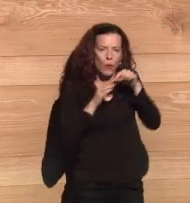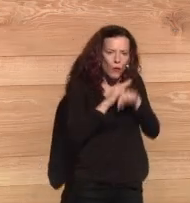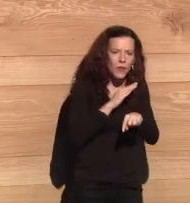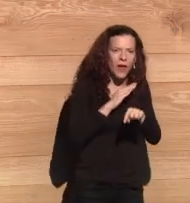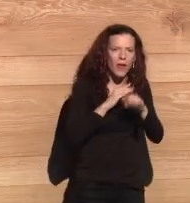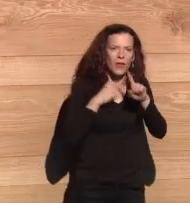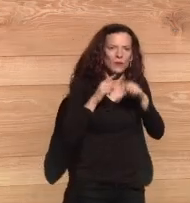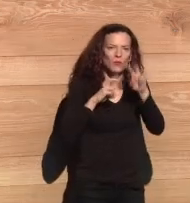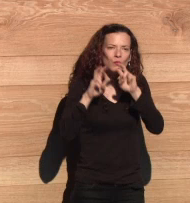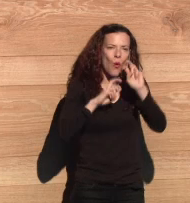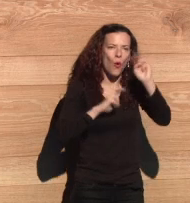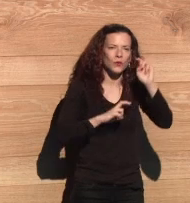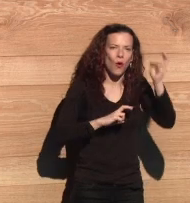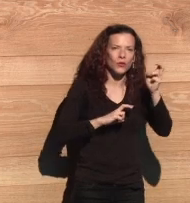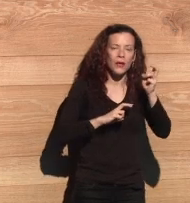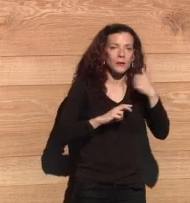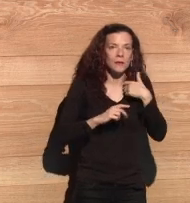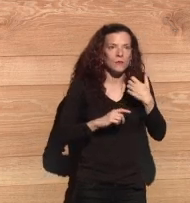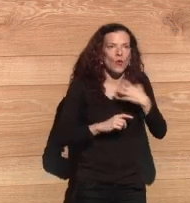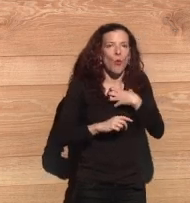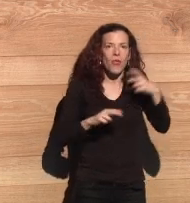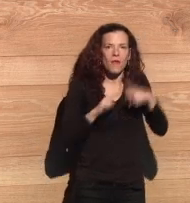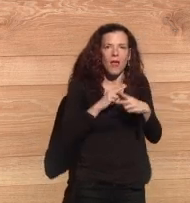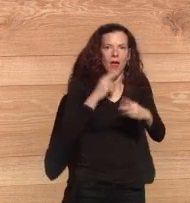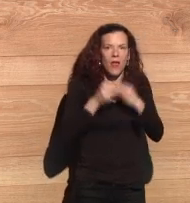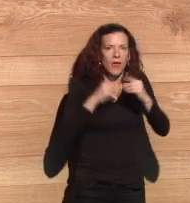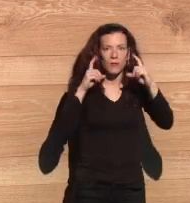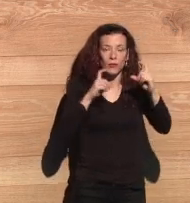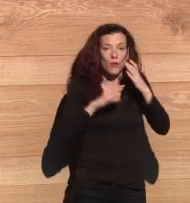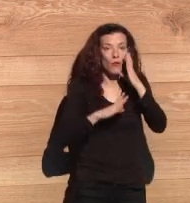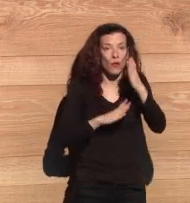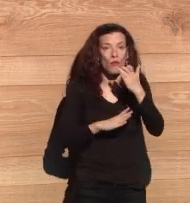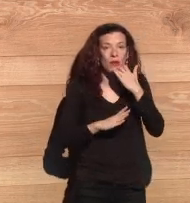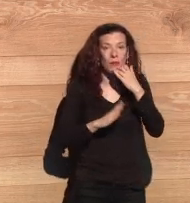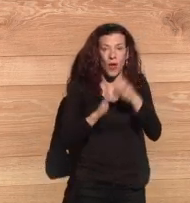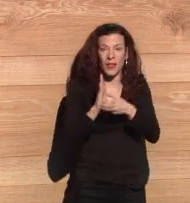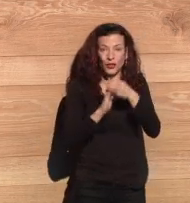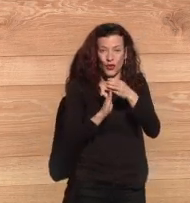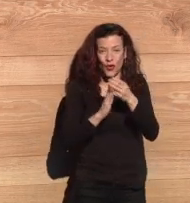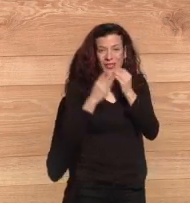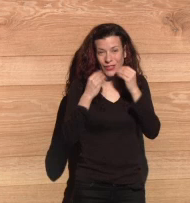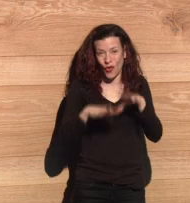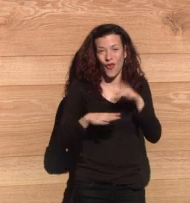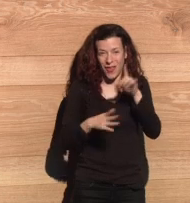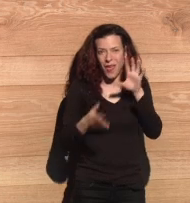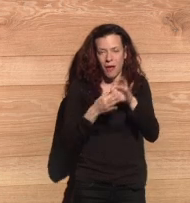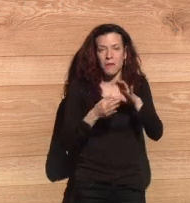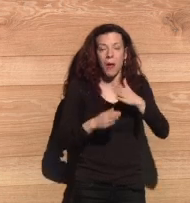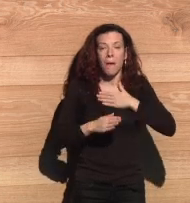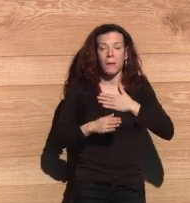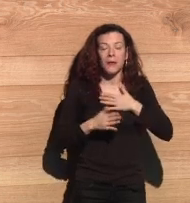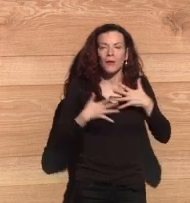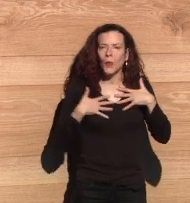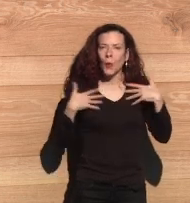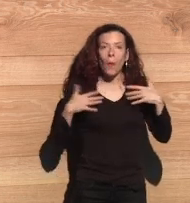hacemos cosas que sencillamente no podemos evitar hacerlas, porque por ejemplo la del ascensor, pues es una historia que a mí realmente me emociona, pero